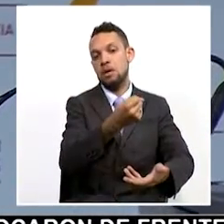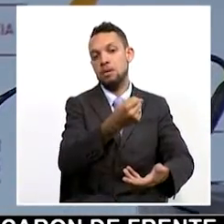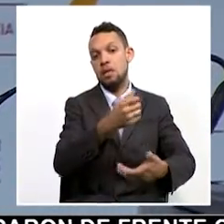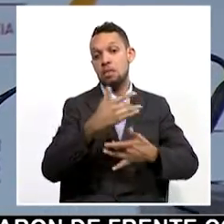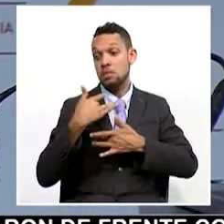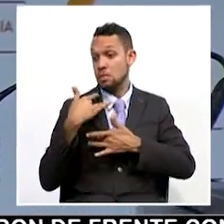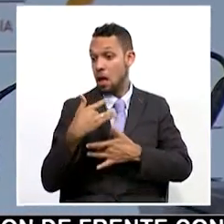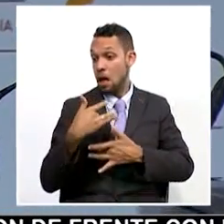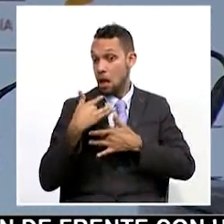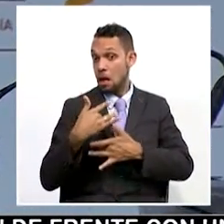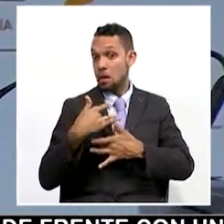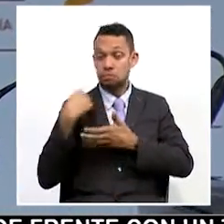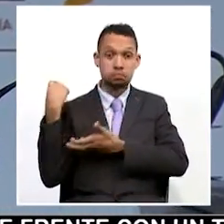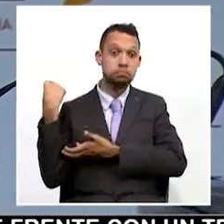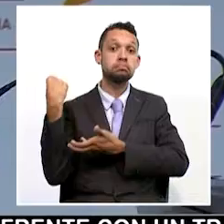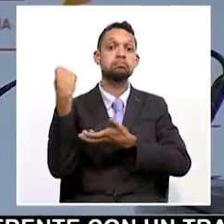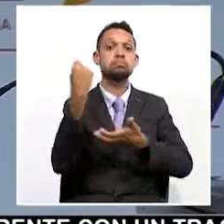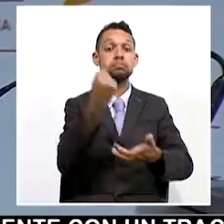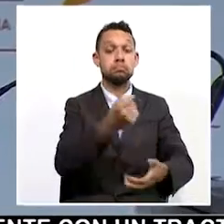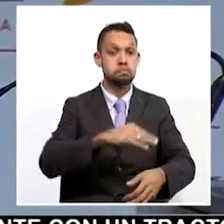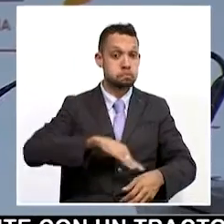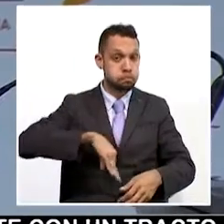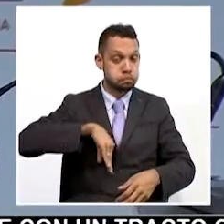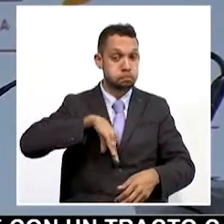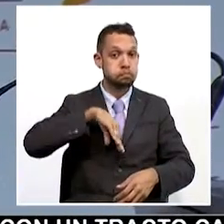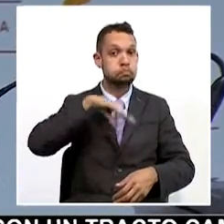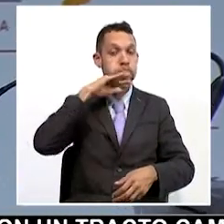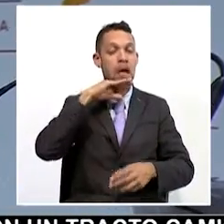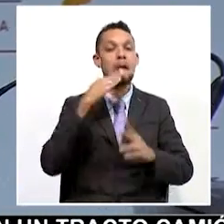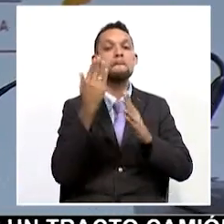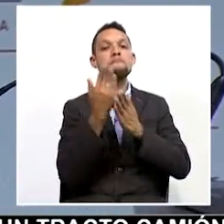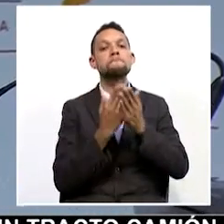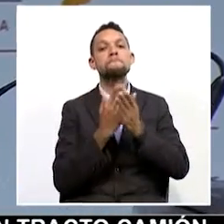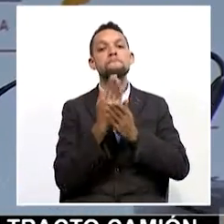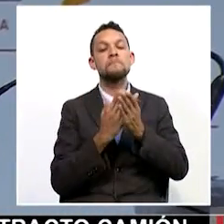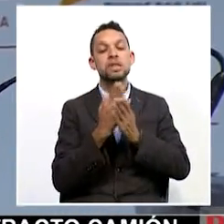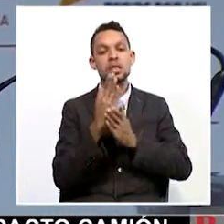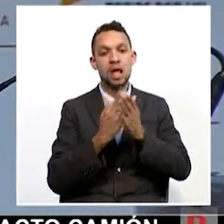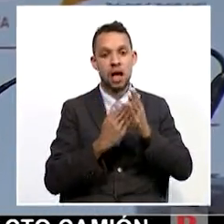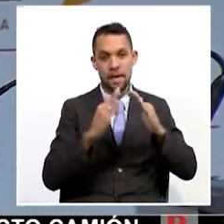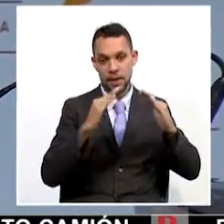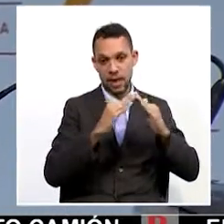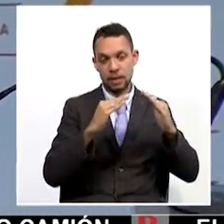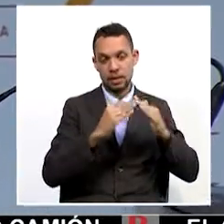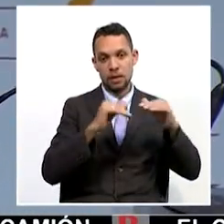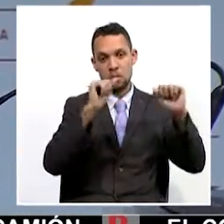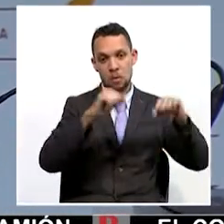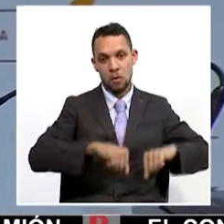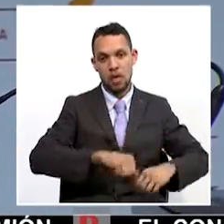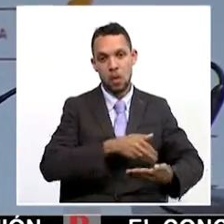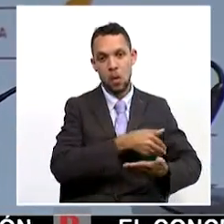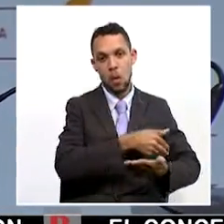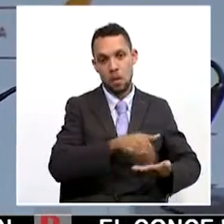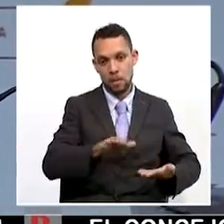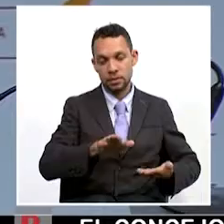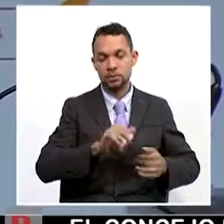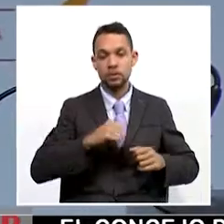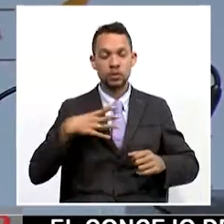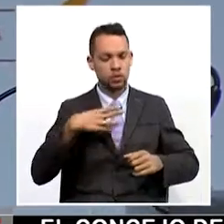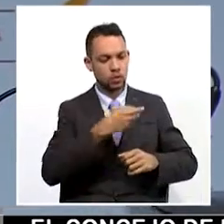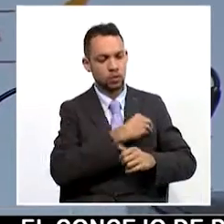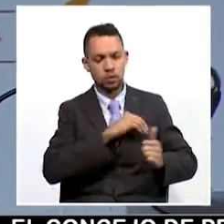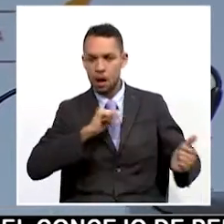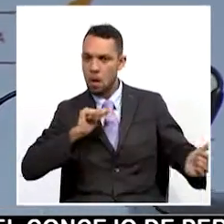subsidio, que es casi la mitad del valor de la vivienda. Y luego lo seguimos